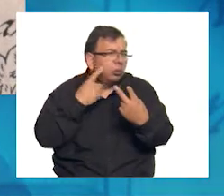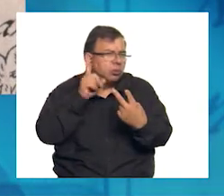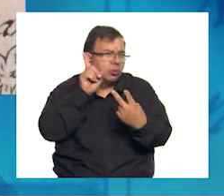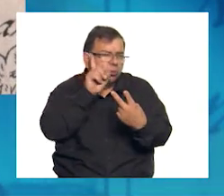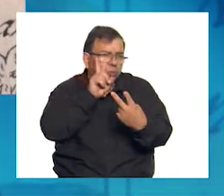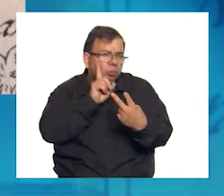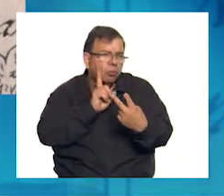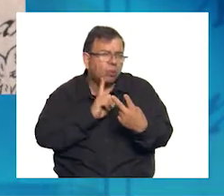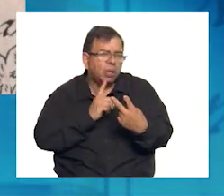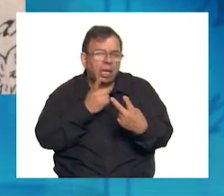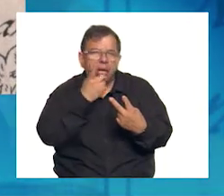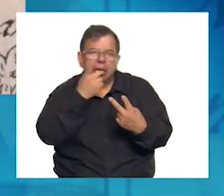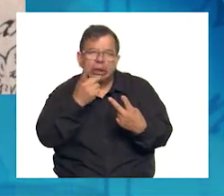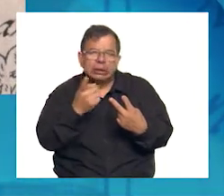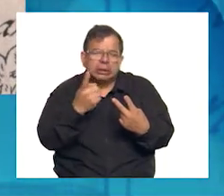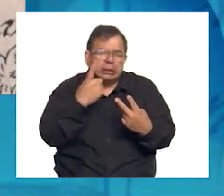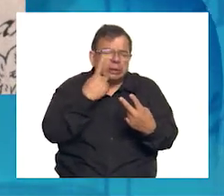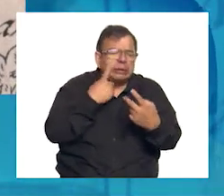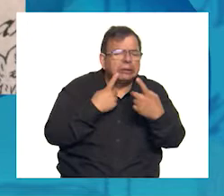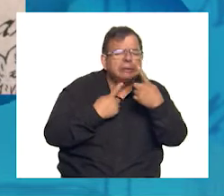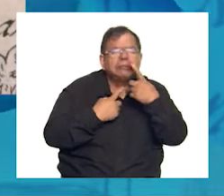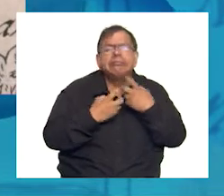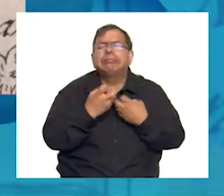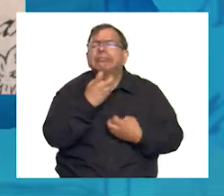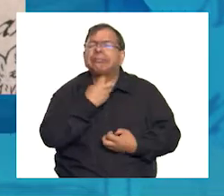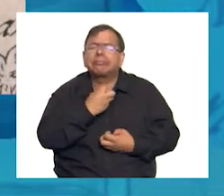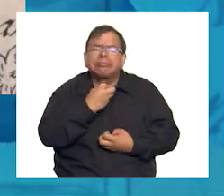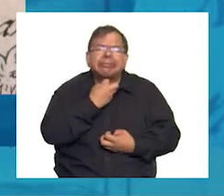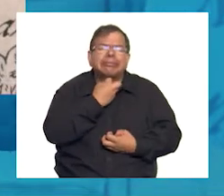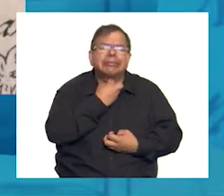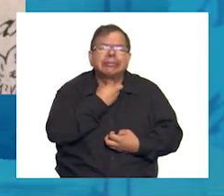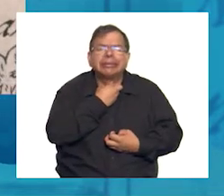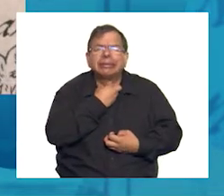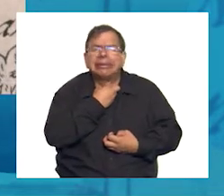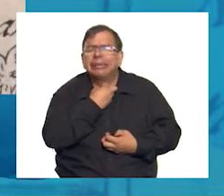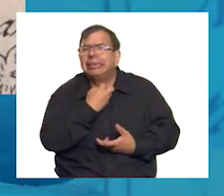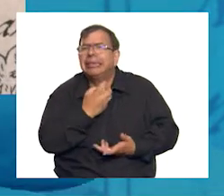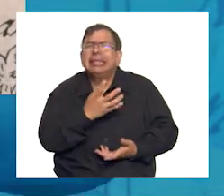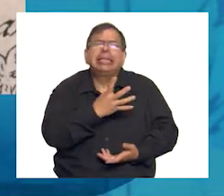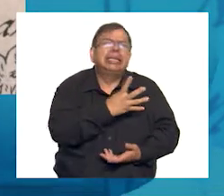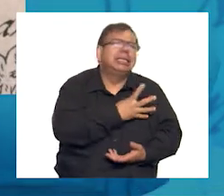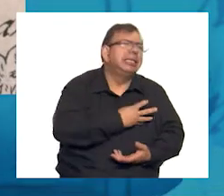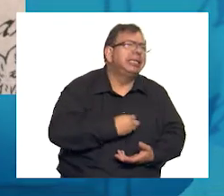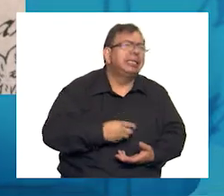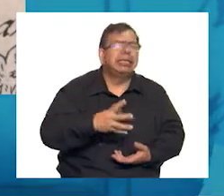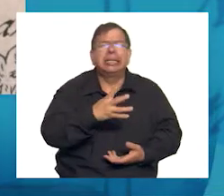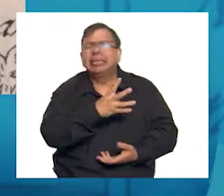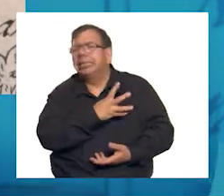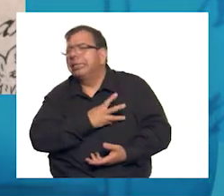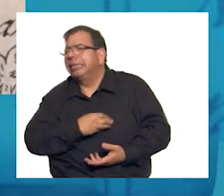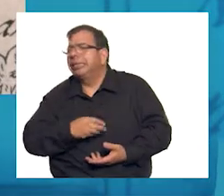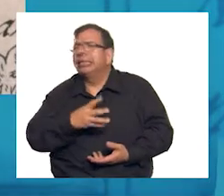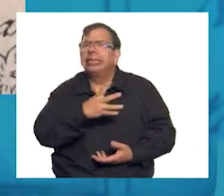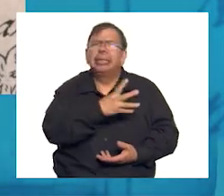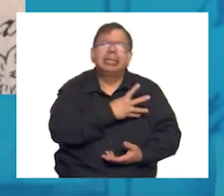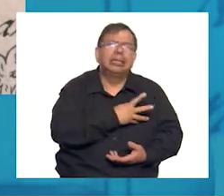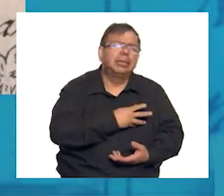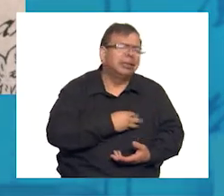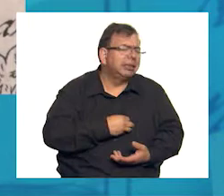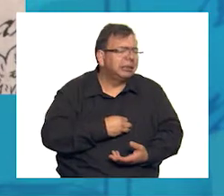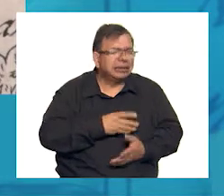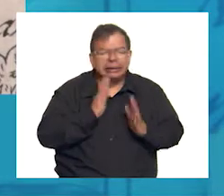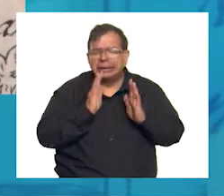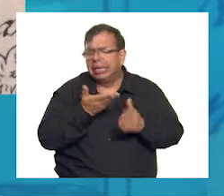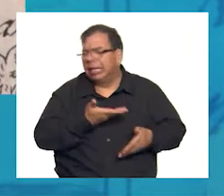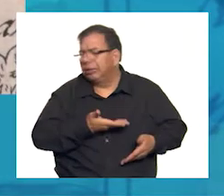decía, anegándose con mucho llanto y grandes sollozos y suspiros: «Oh, hijitos míos, del todo nos vamos